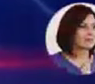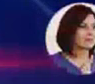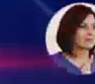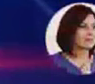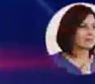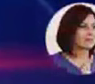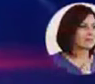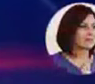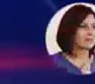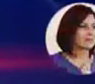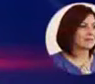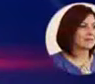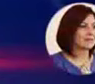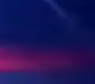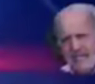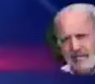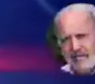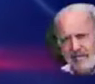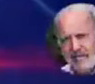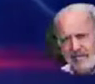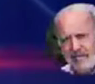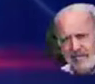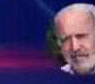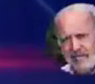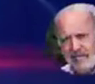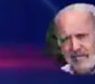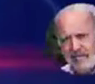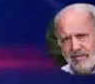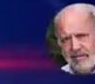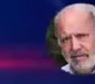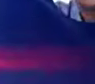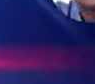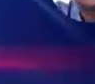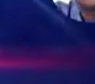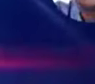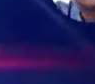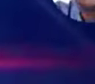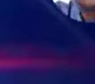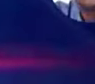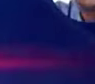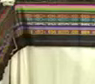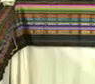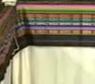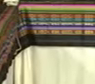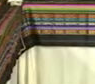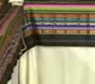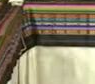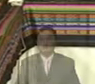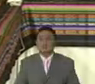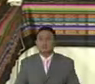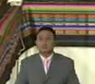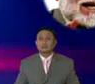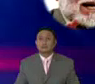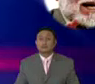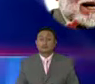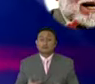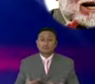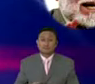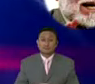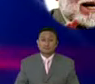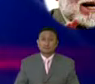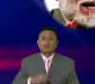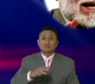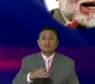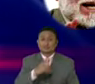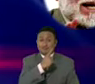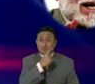Fernanda Espinosa, Tatiana Hidrobo, Andrés Mideros, Francisco Borja, Carlos Rabascal. Entre estos nombres además resalta el de Julio